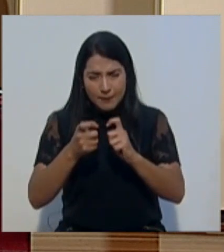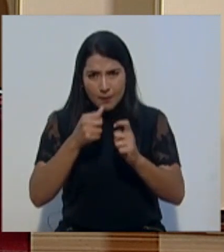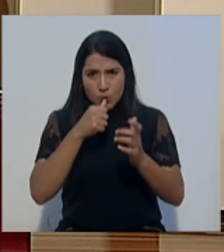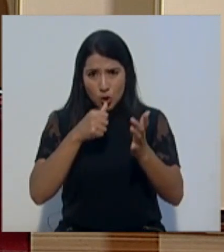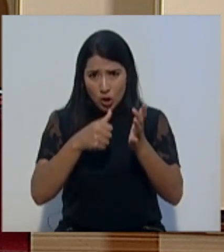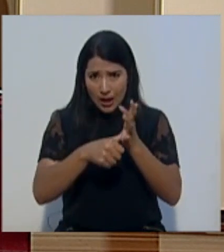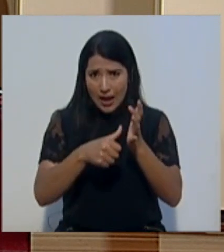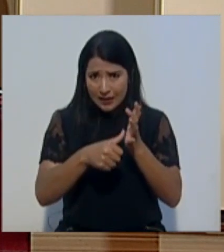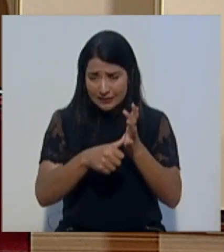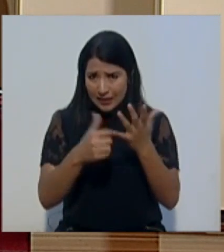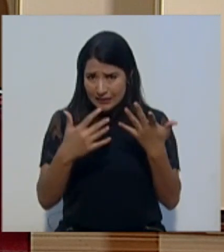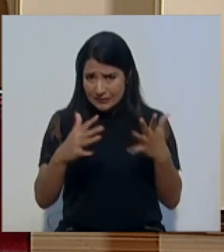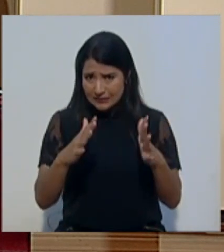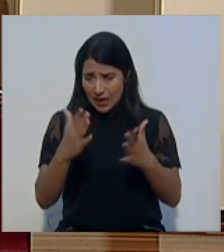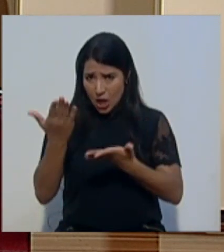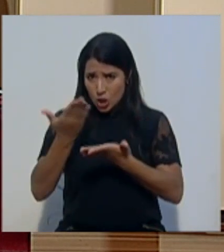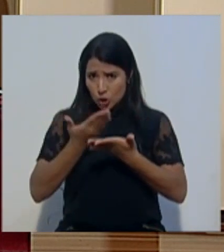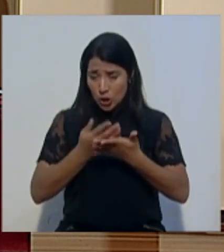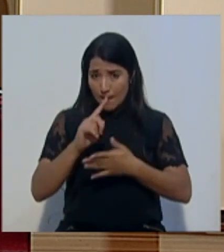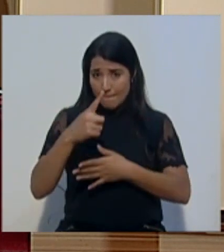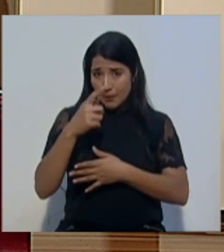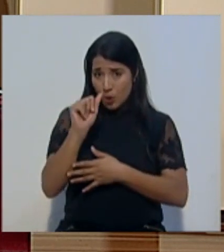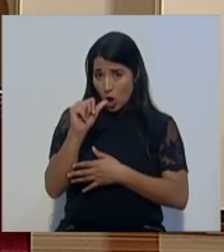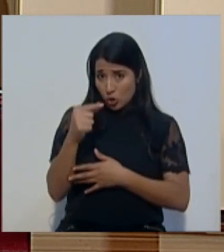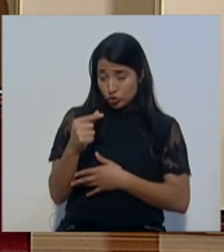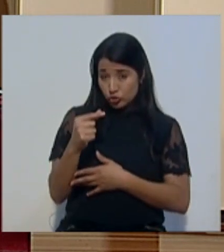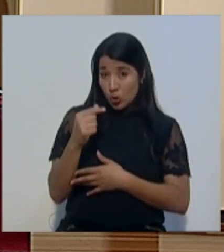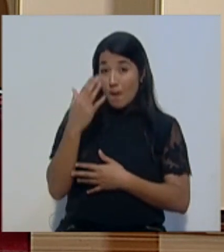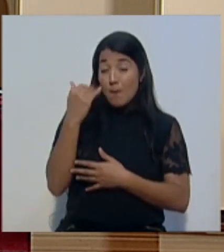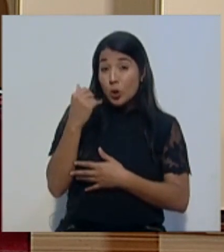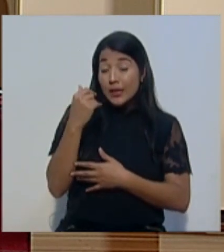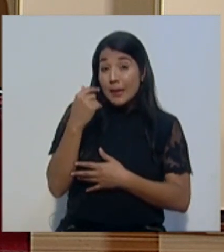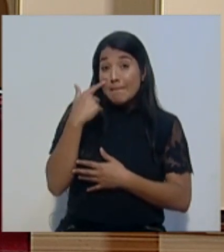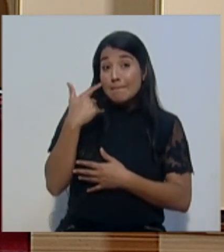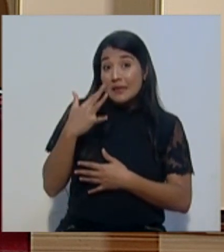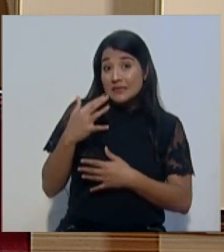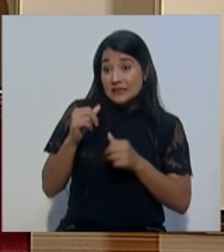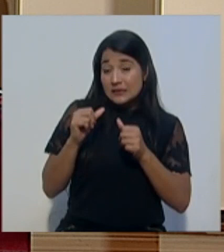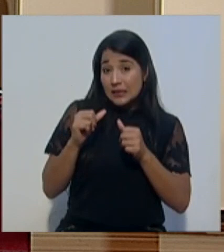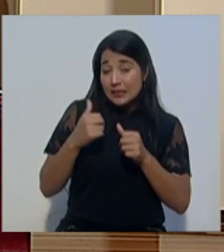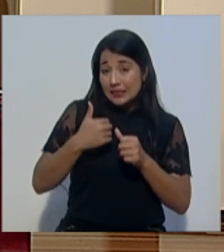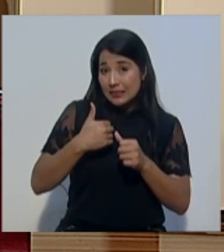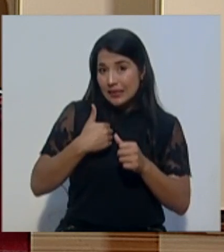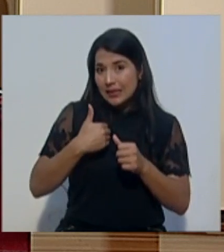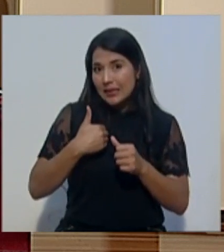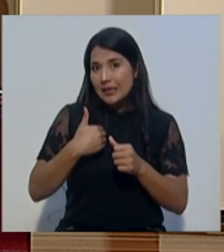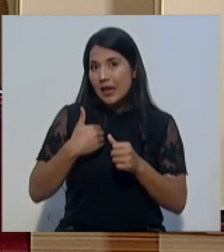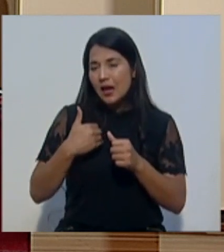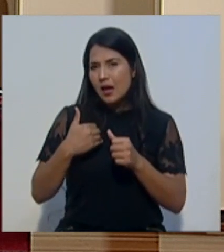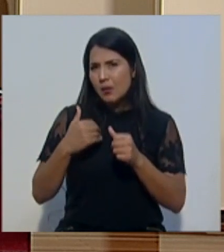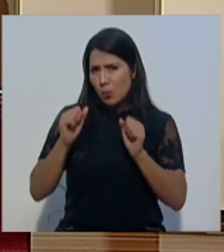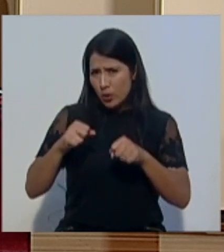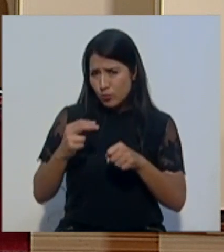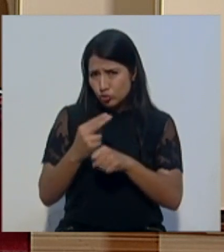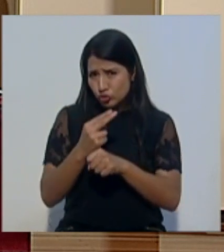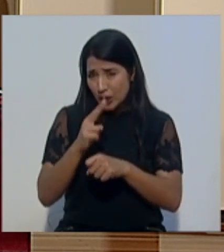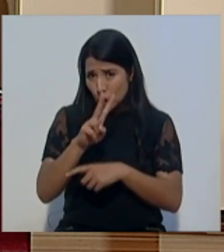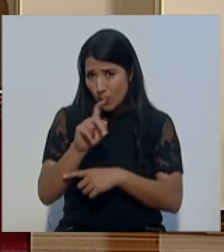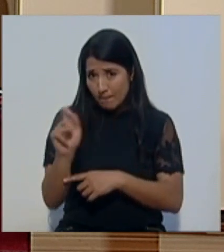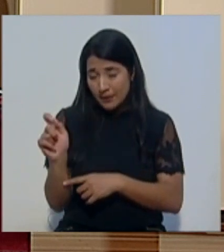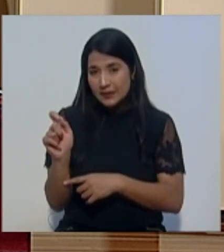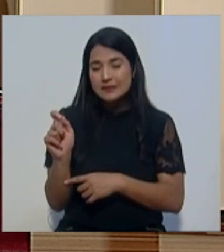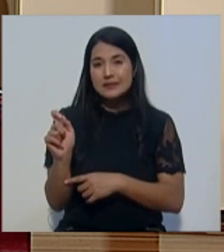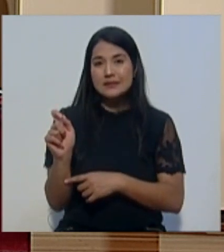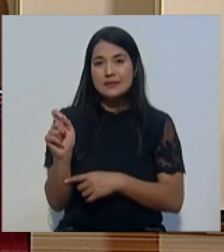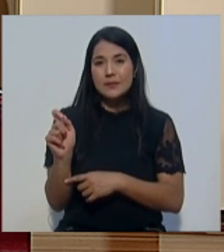emitida en el 1 de agosto, que según el reglamento anterior tenía validez de 2 meses, y esa sería, que